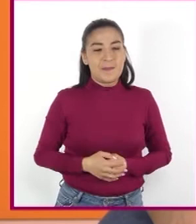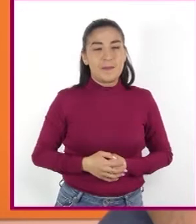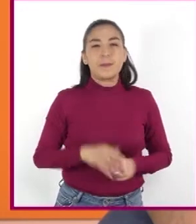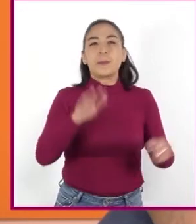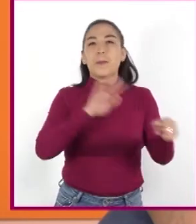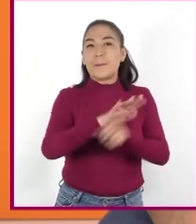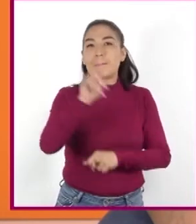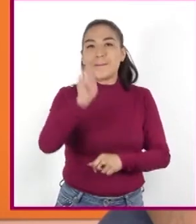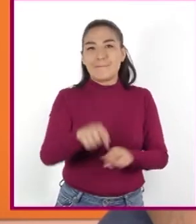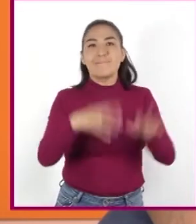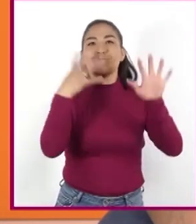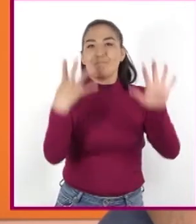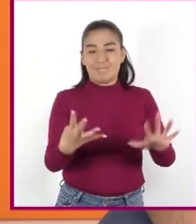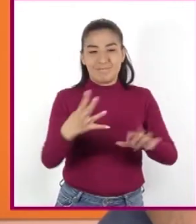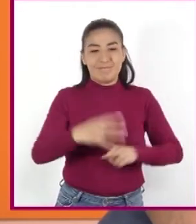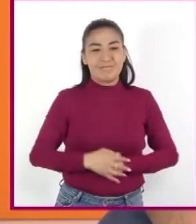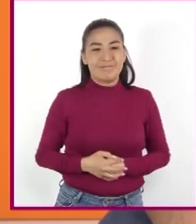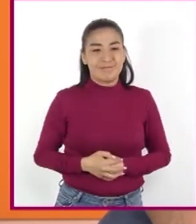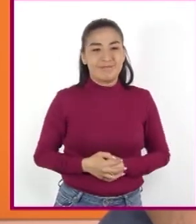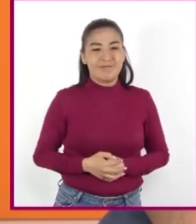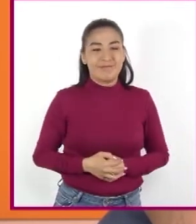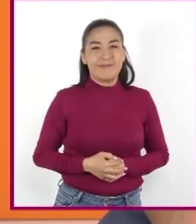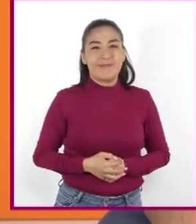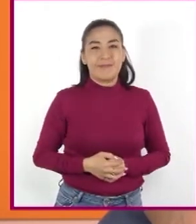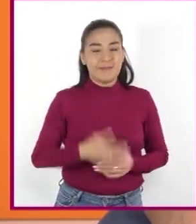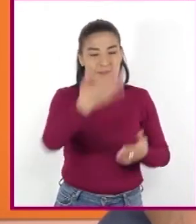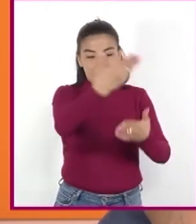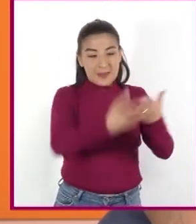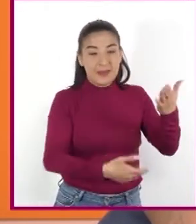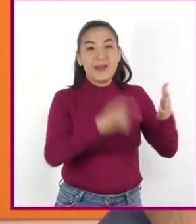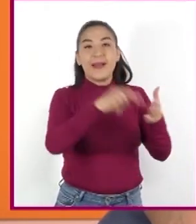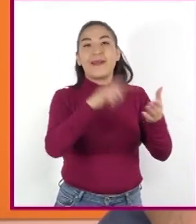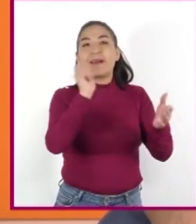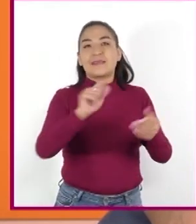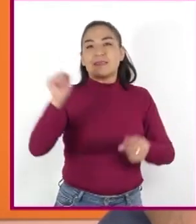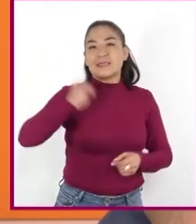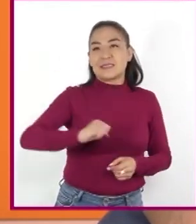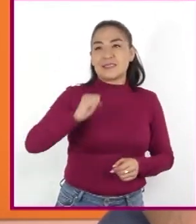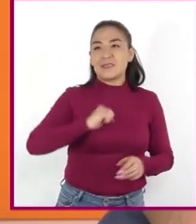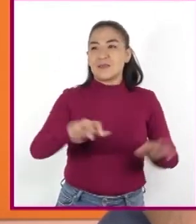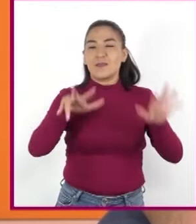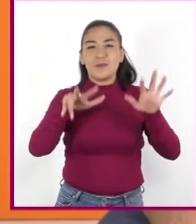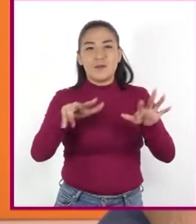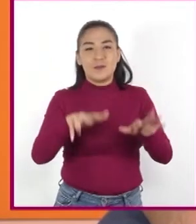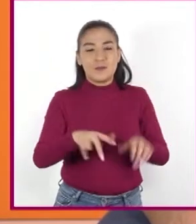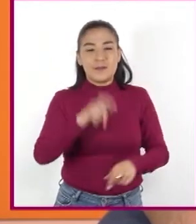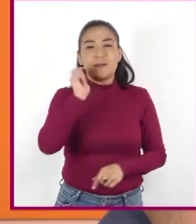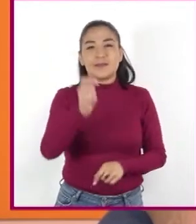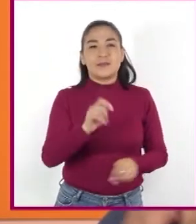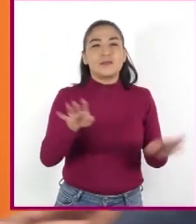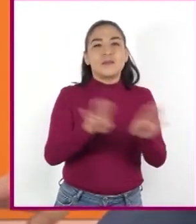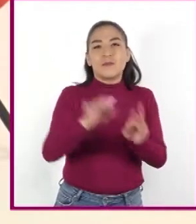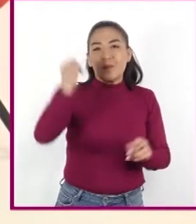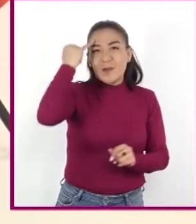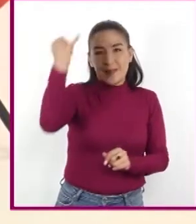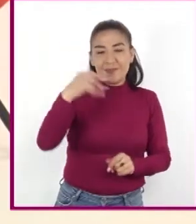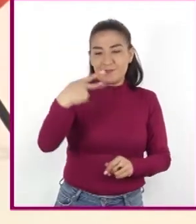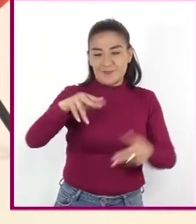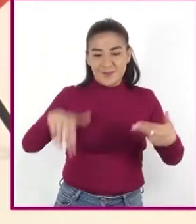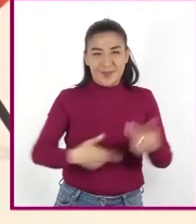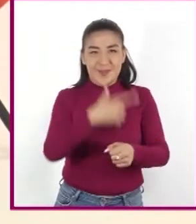Objeto número 9. Documento de finales del siglo XVIII que contiene los ideales de una nación.